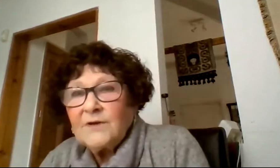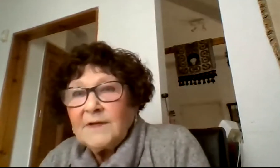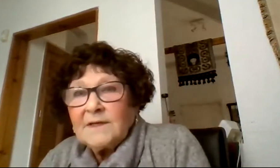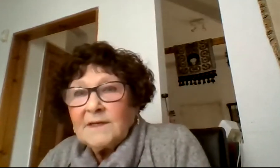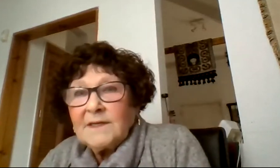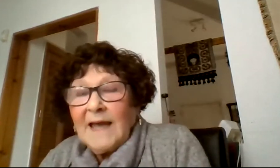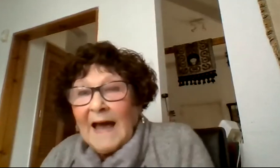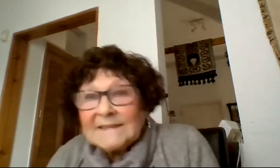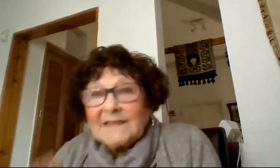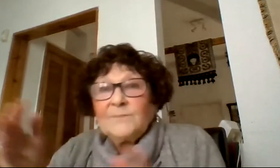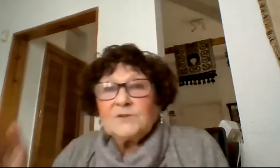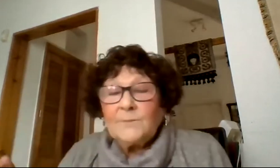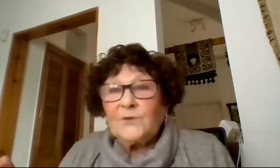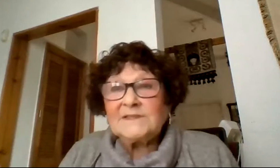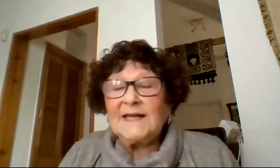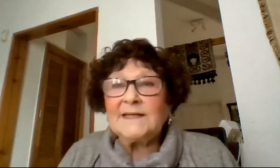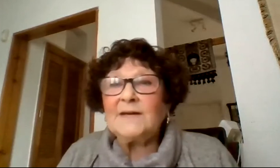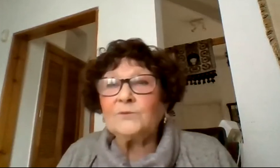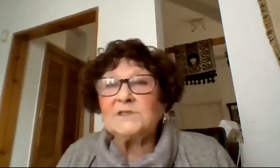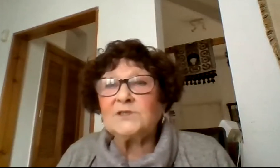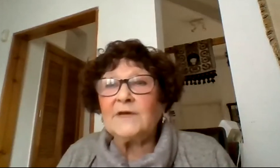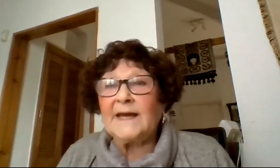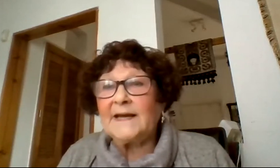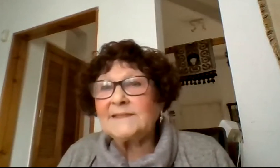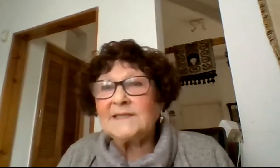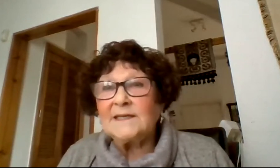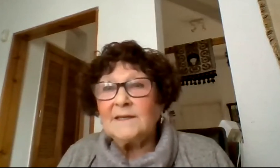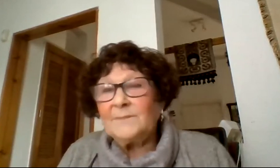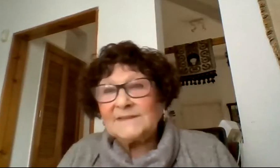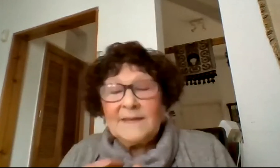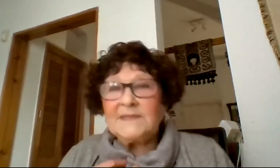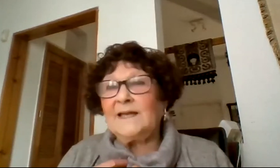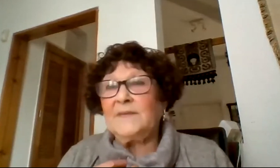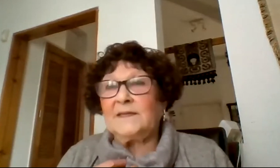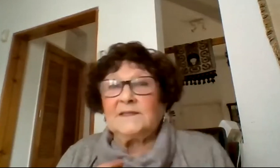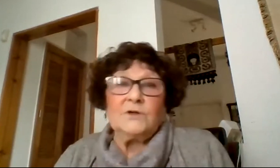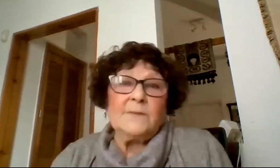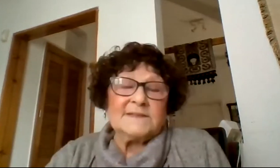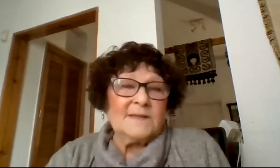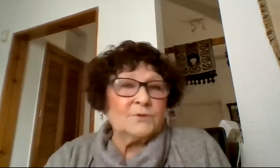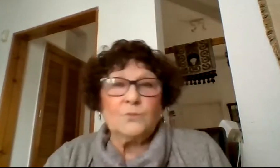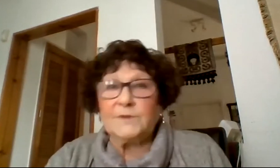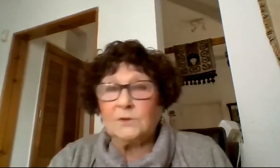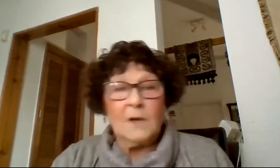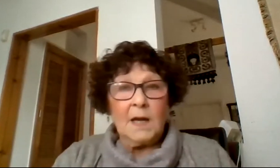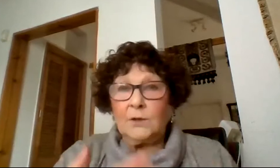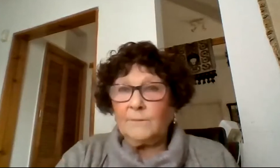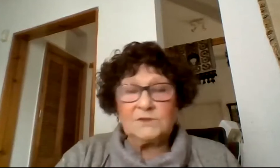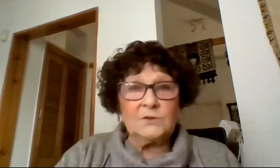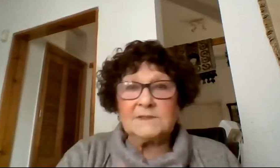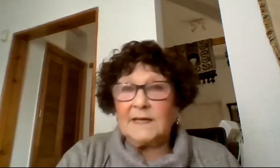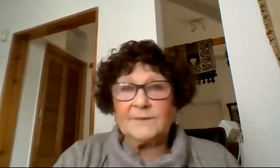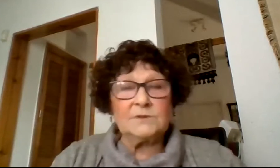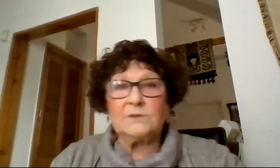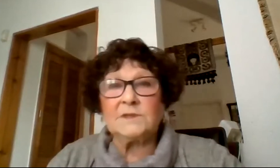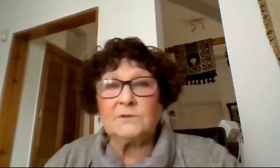hecho, antes de poder salir al bullicio de la calle. Me pasa a mí también, y eso les pasa, por supuesto, a los